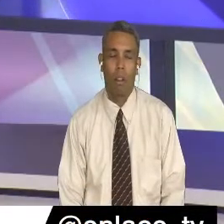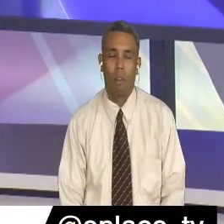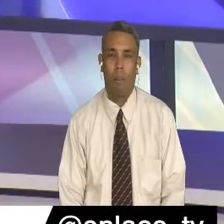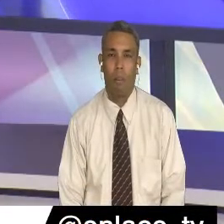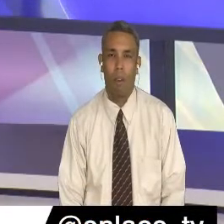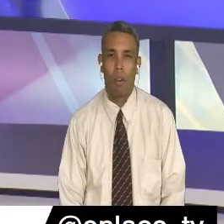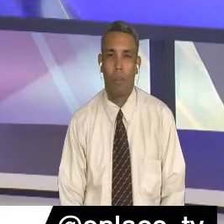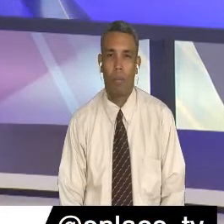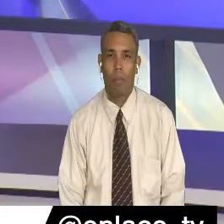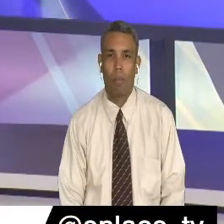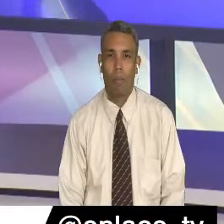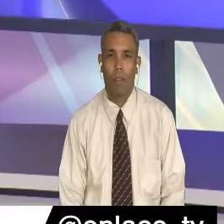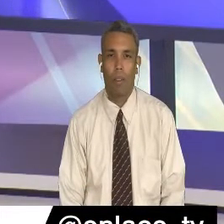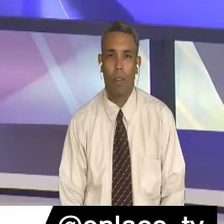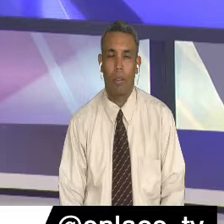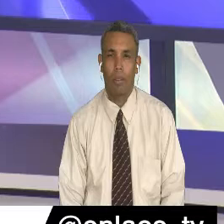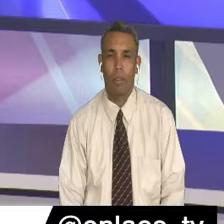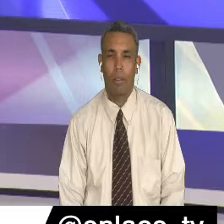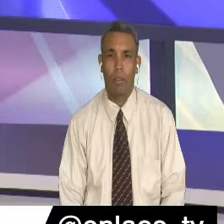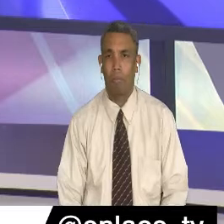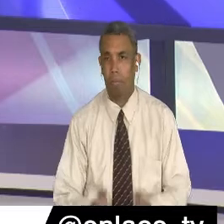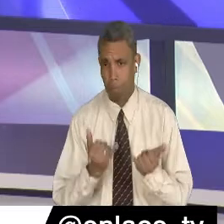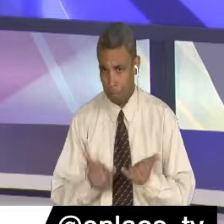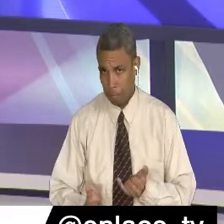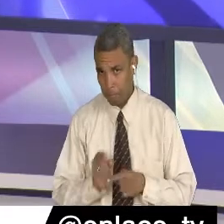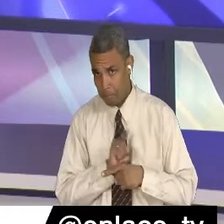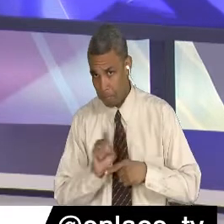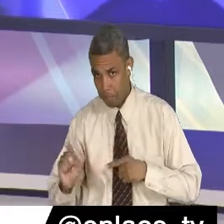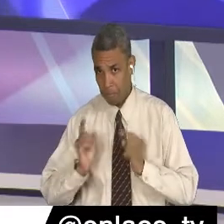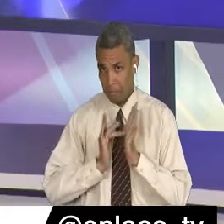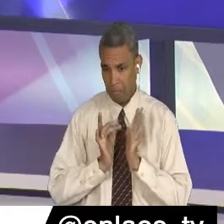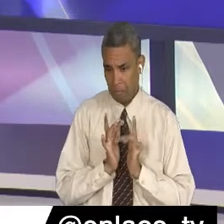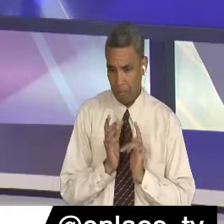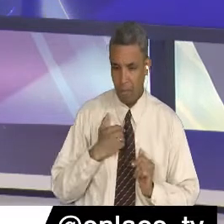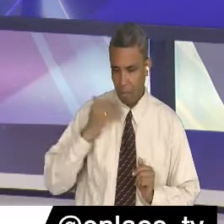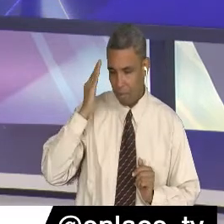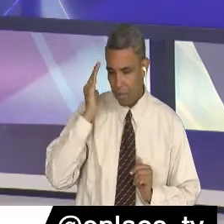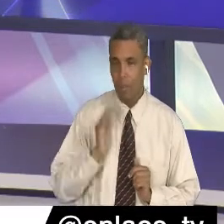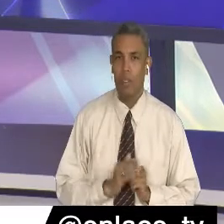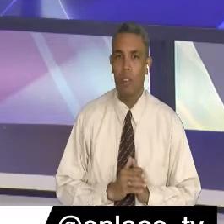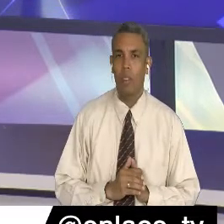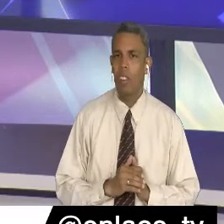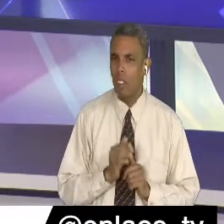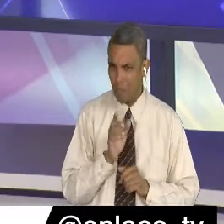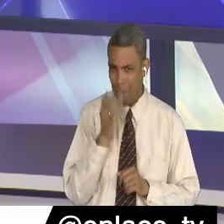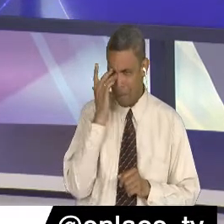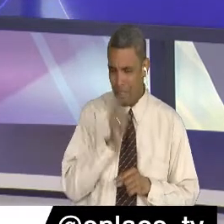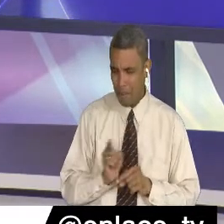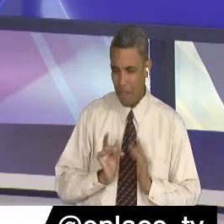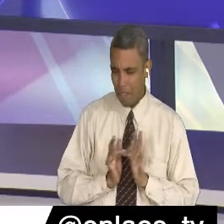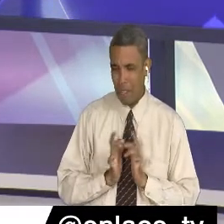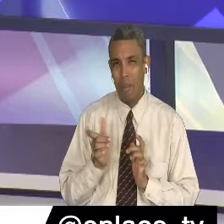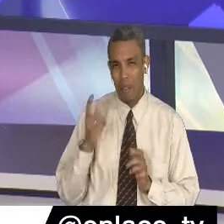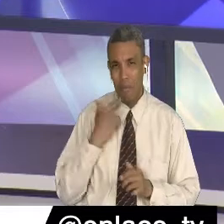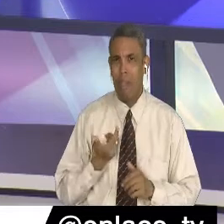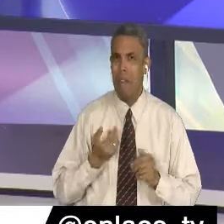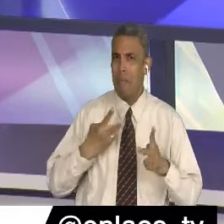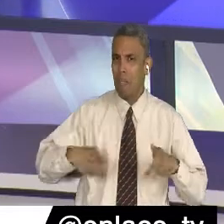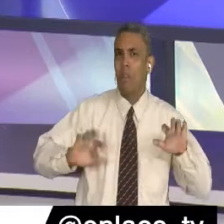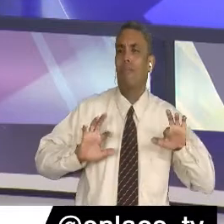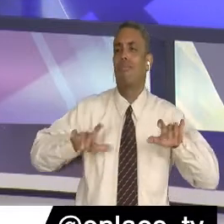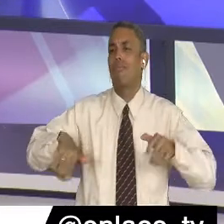otras informaciones, se acerca la Semana Santa y previo a esta temporada se adelantan operativos de control y vigilancia en sitios de expendio